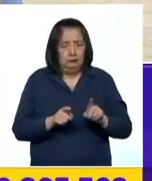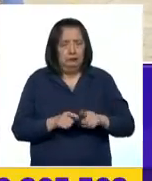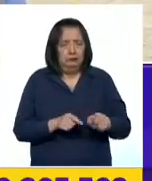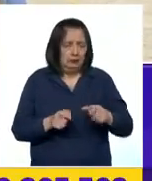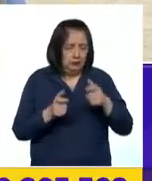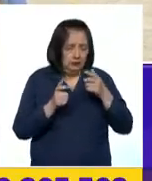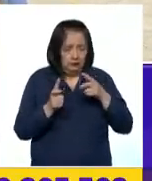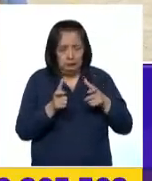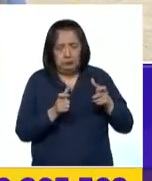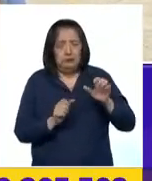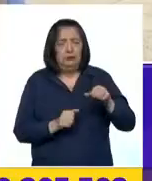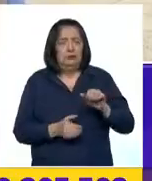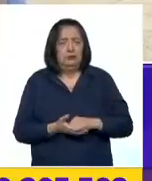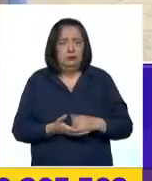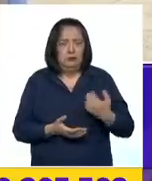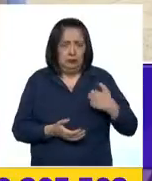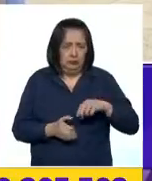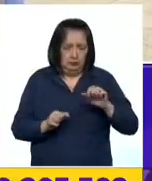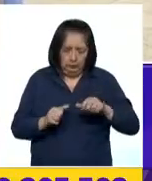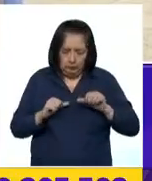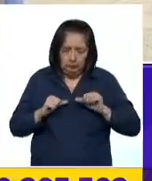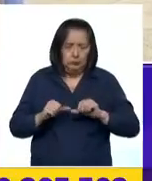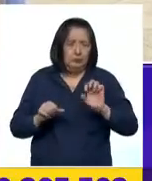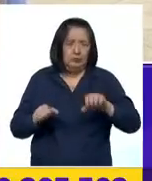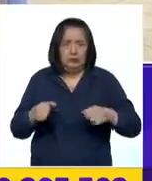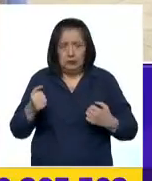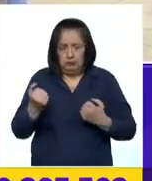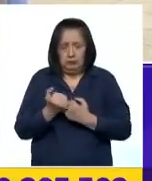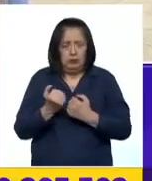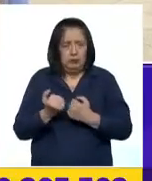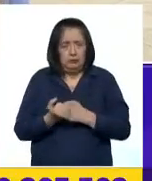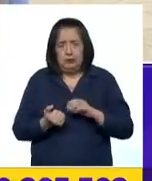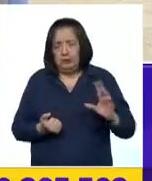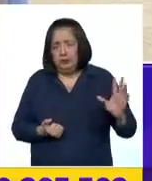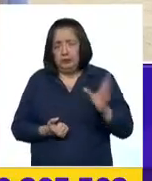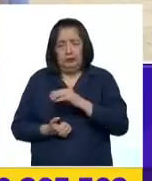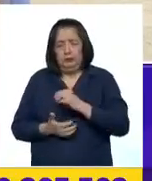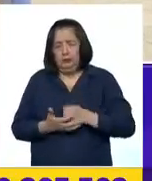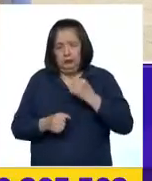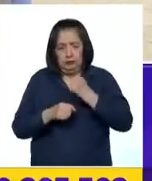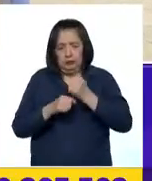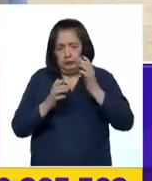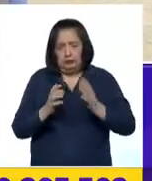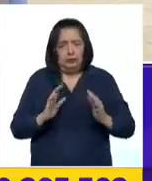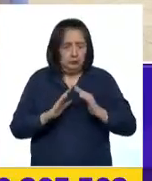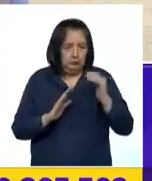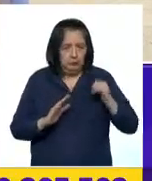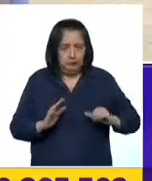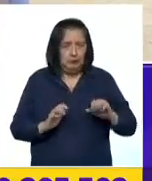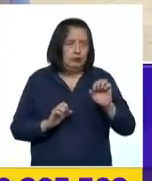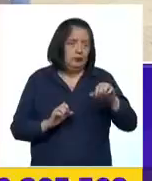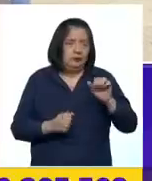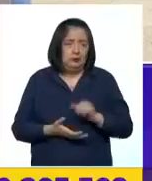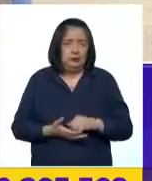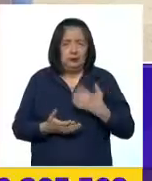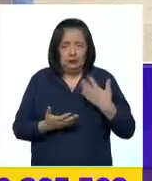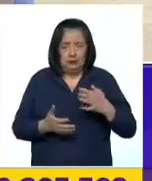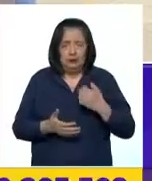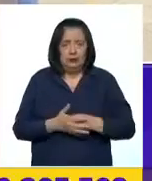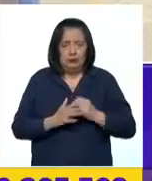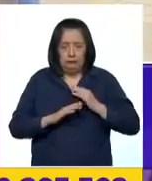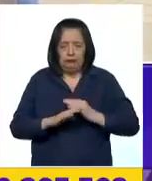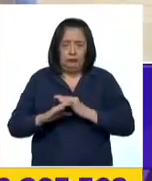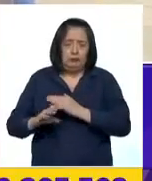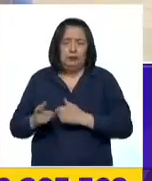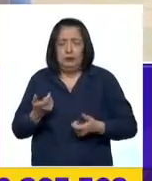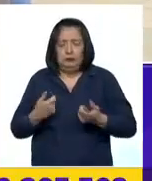sido agredidas, y nosotros vamos a seguir apoyando absolutamente a todo el personal de la municipalidad que está luchando contra